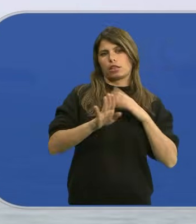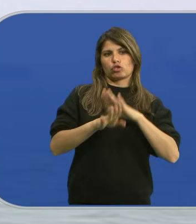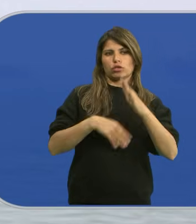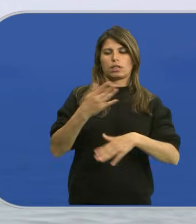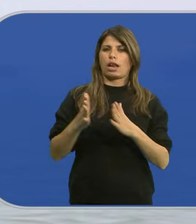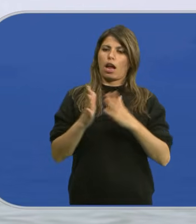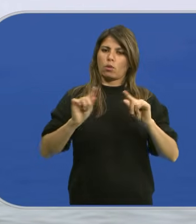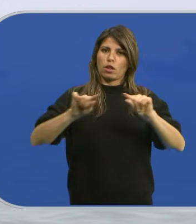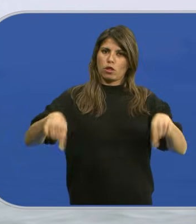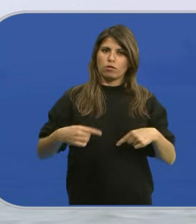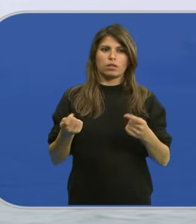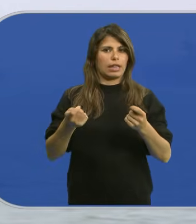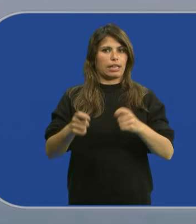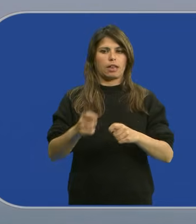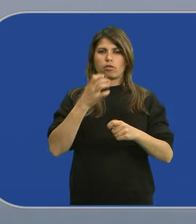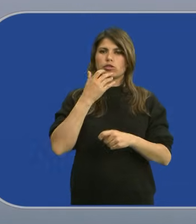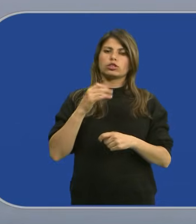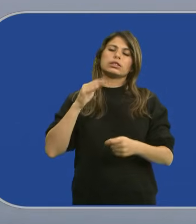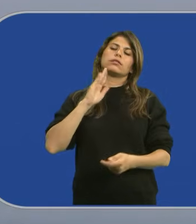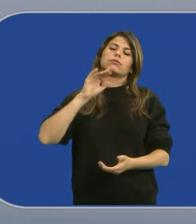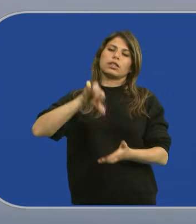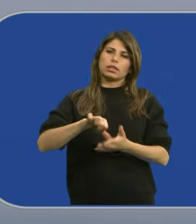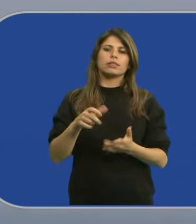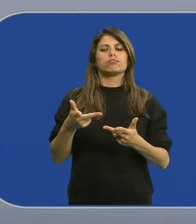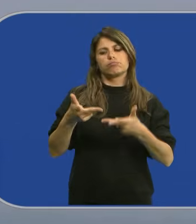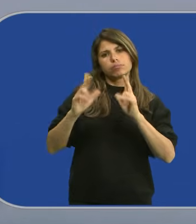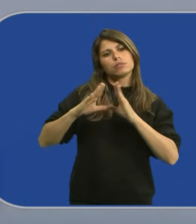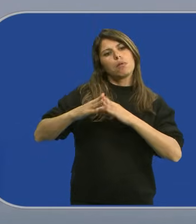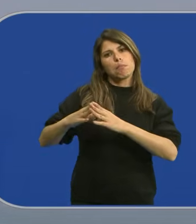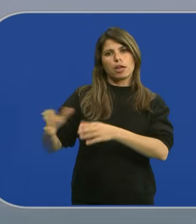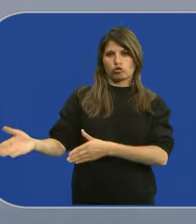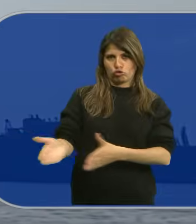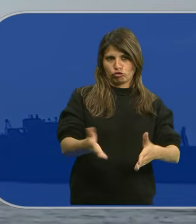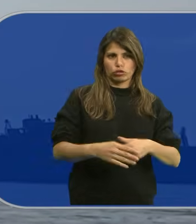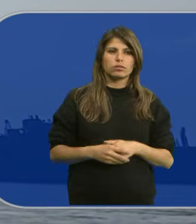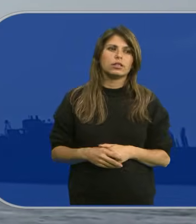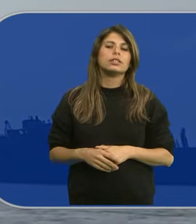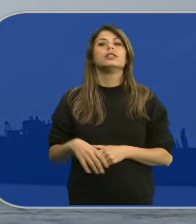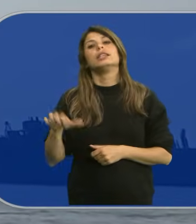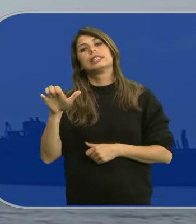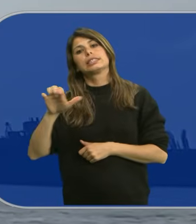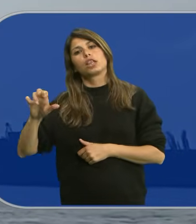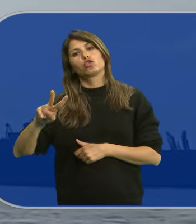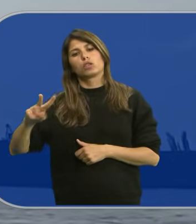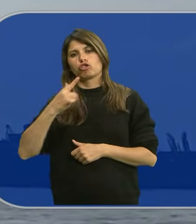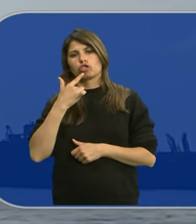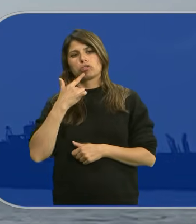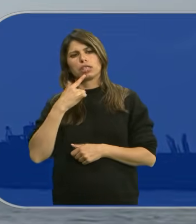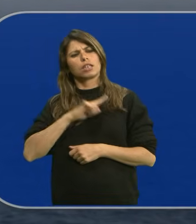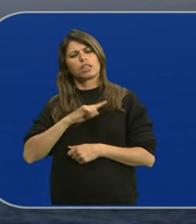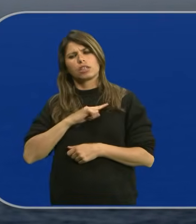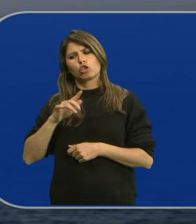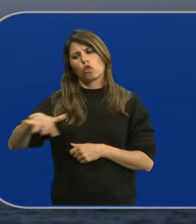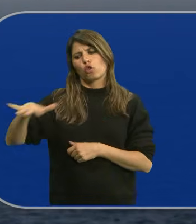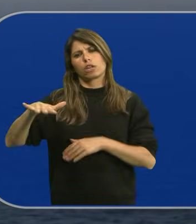Cierran la tregua después de que Irán haya accedido a permitir y asegurar el paso de barcos por el estrecho de Hormuz. Y Estados Unidos dice que mantiene su ejército